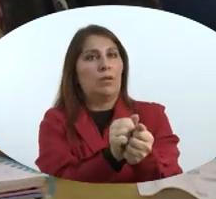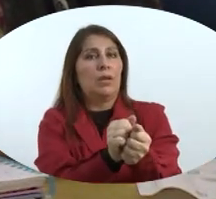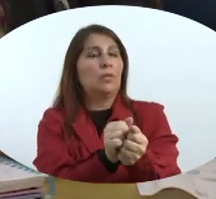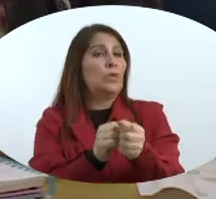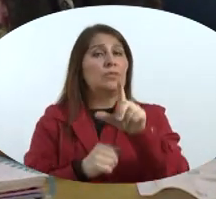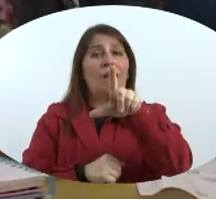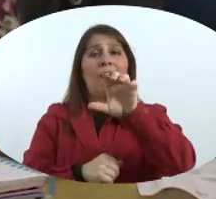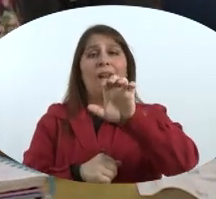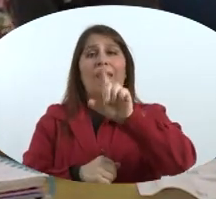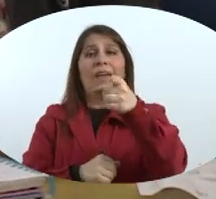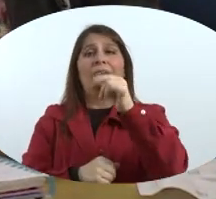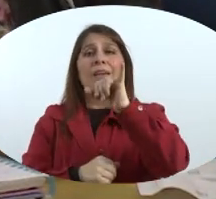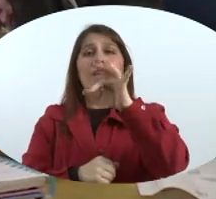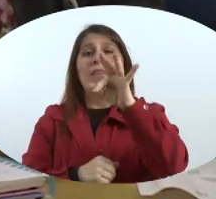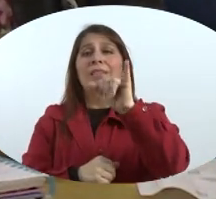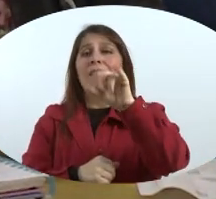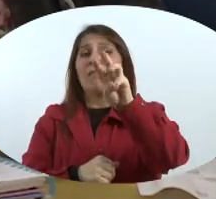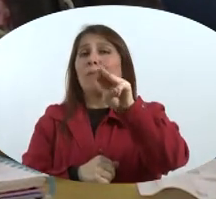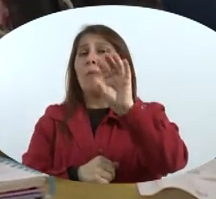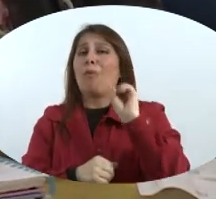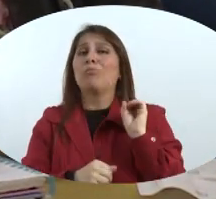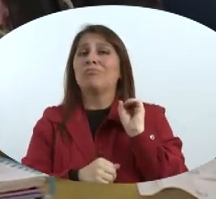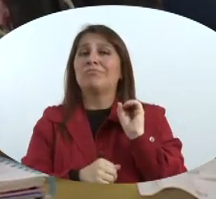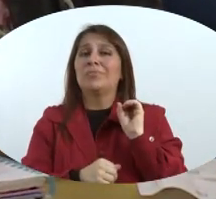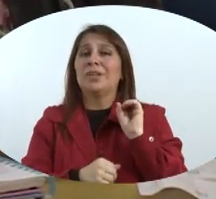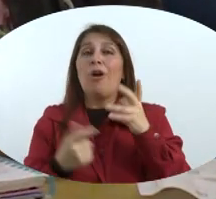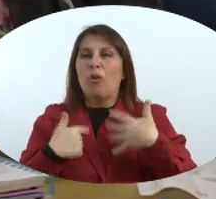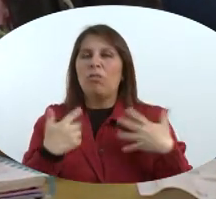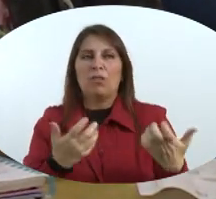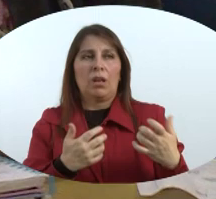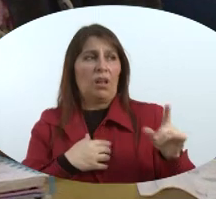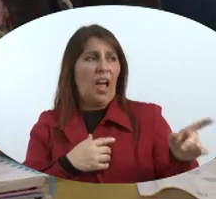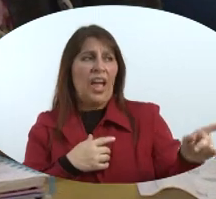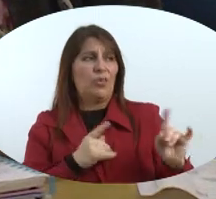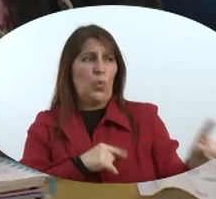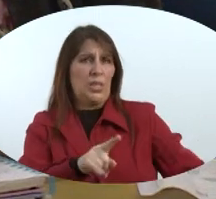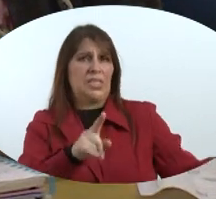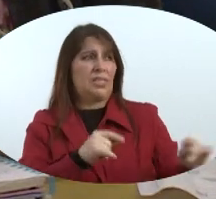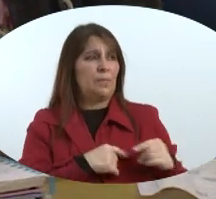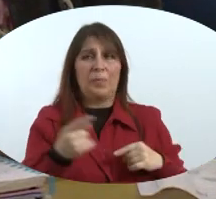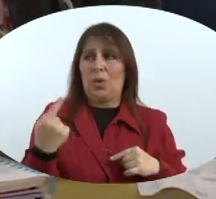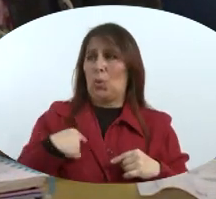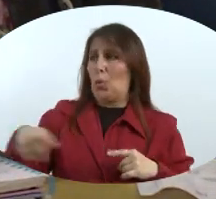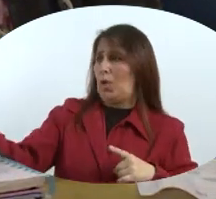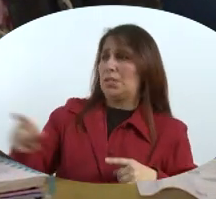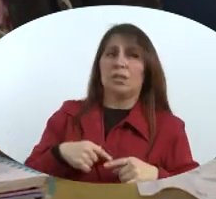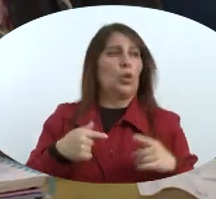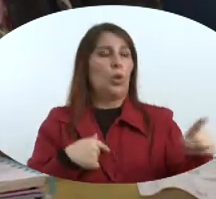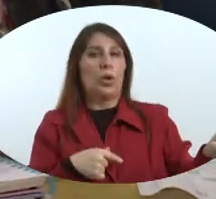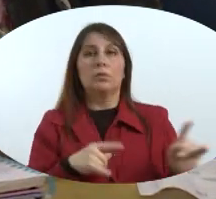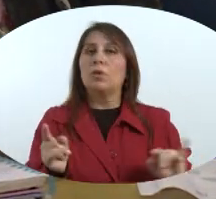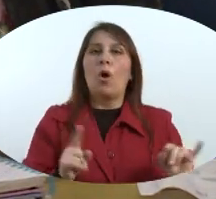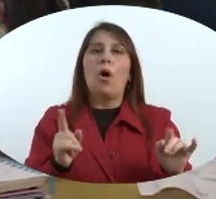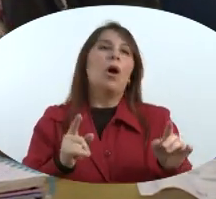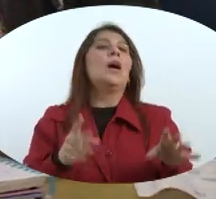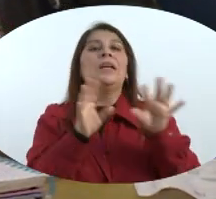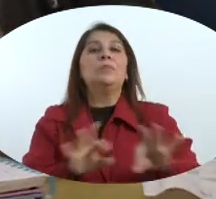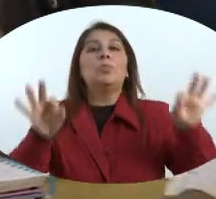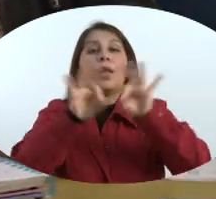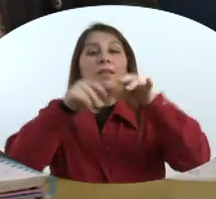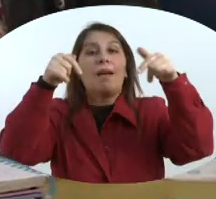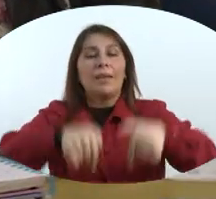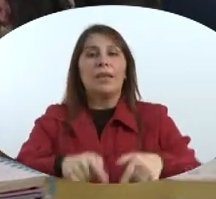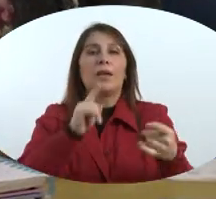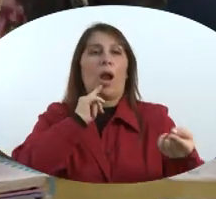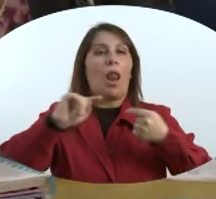claramente no puede establecer el debate y uno siempre va a pretender ver a su contrincante como algo ilegítimo y es completamente válido en la política pero acá lo importante es poder